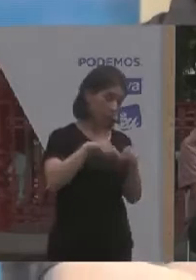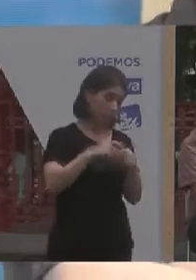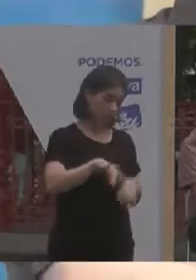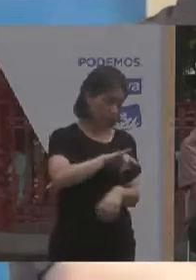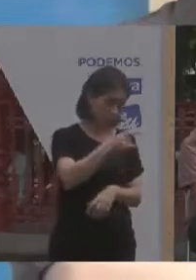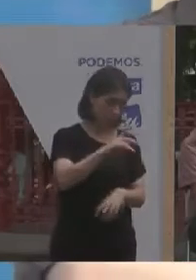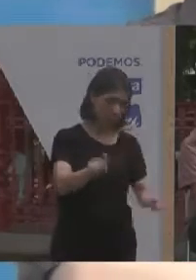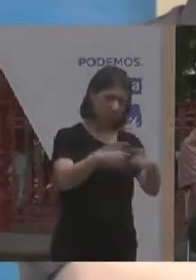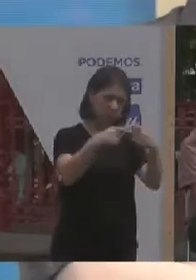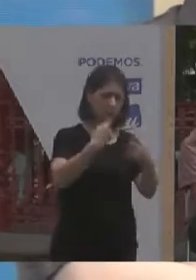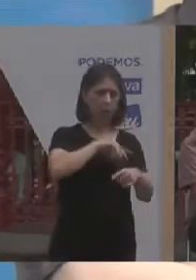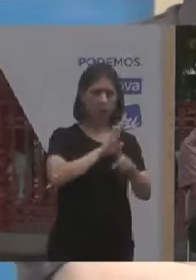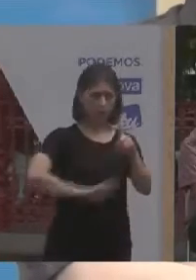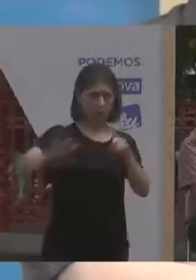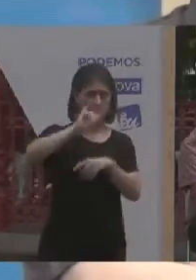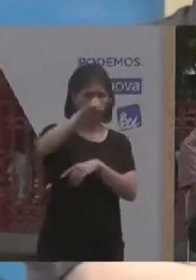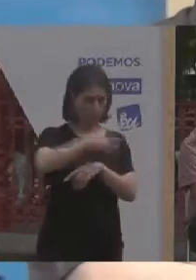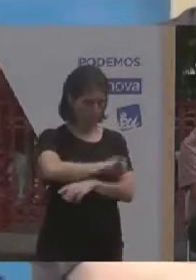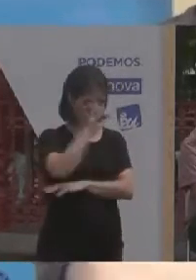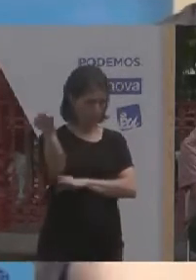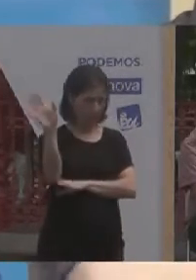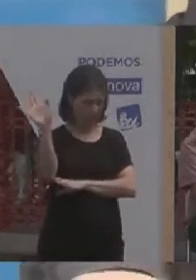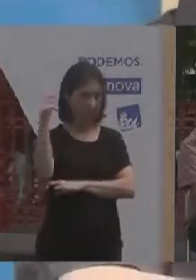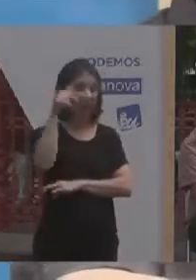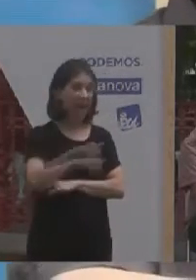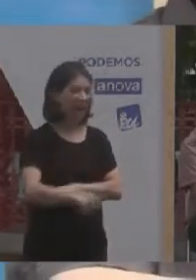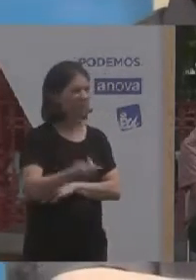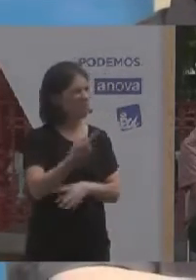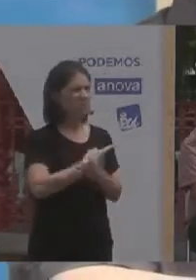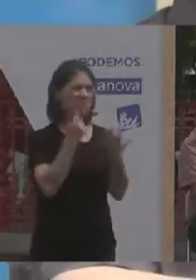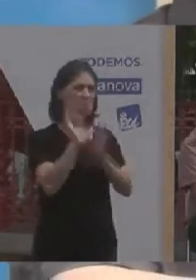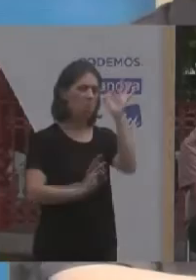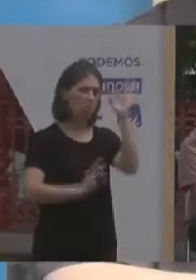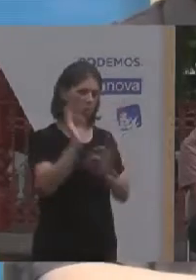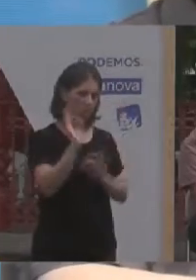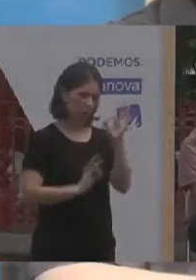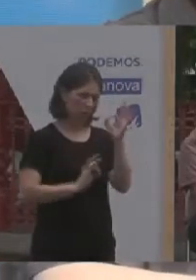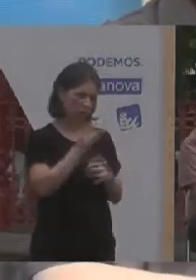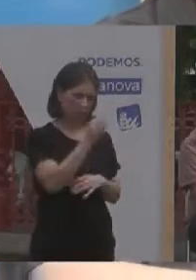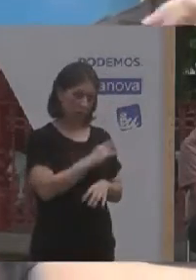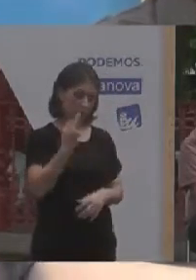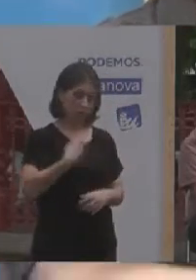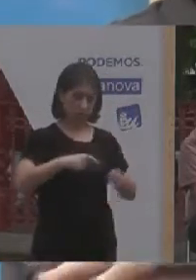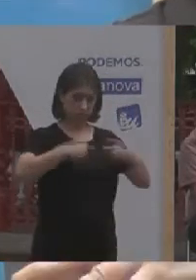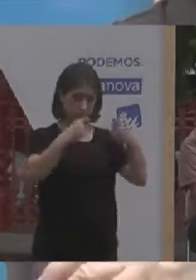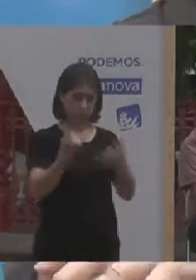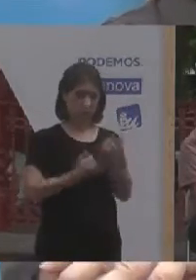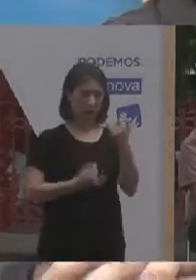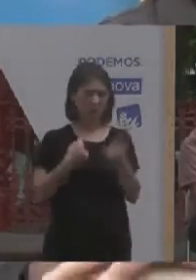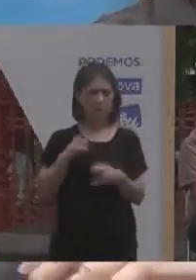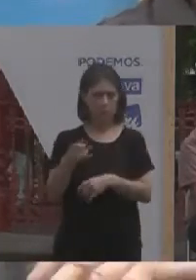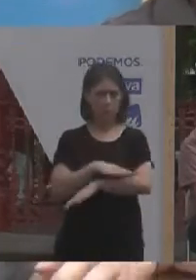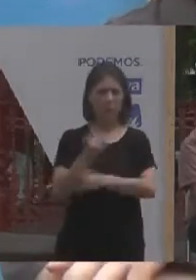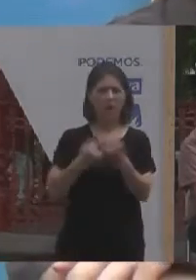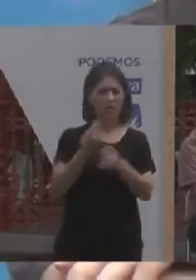na media do Estado. Aquí destruiu o 16% dos ocupados mentras el gobernaba. No Estado foi